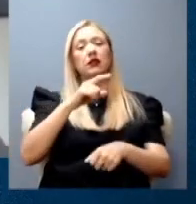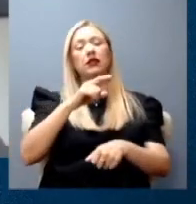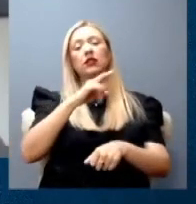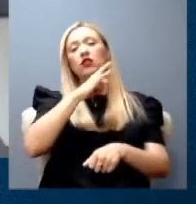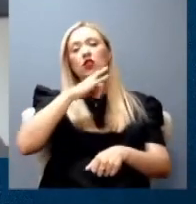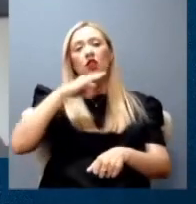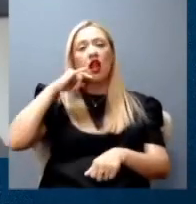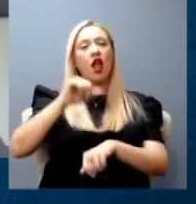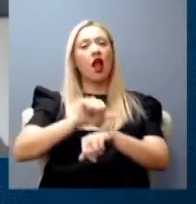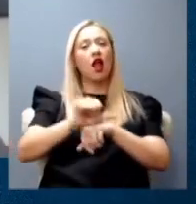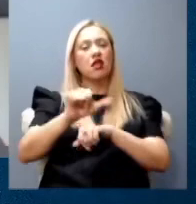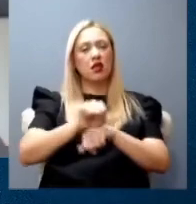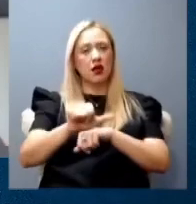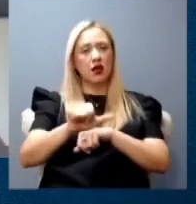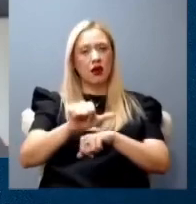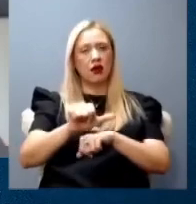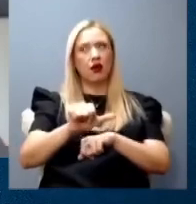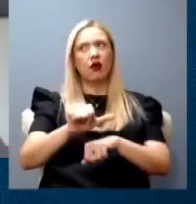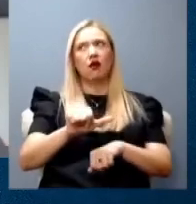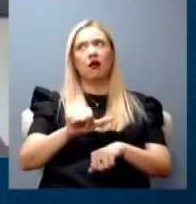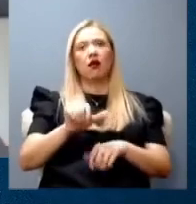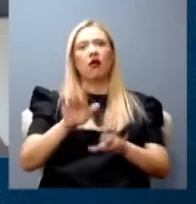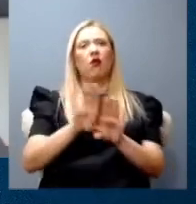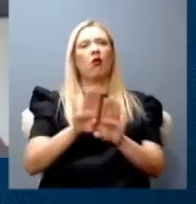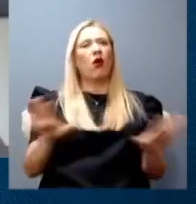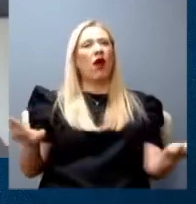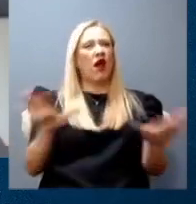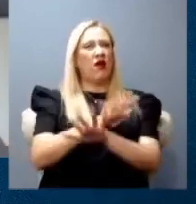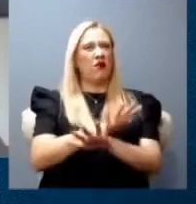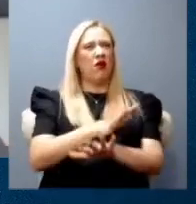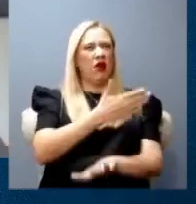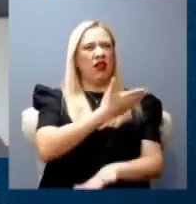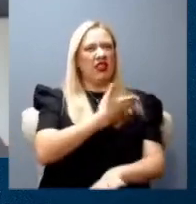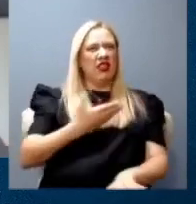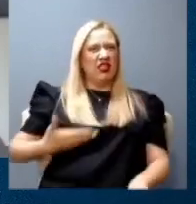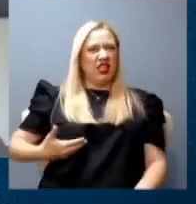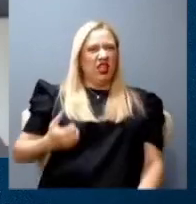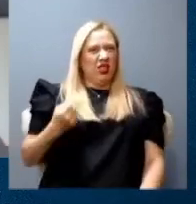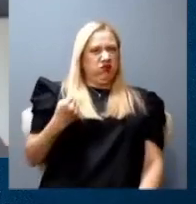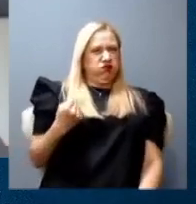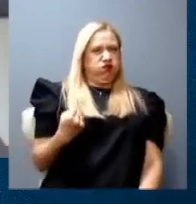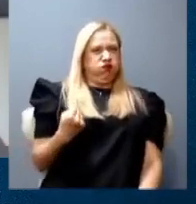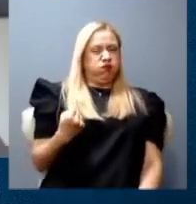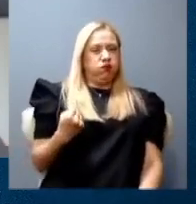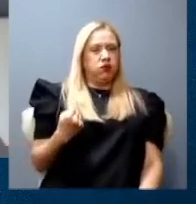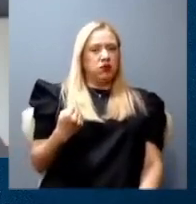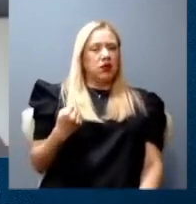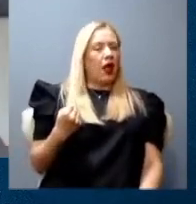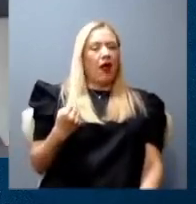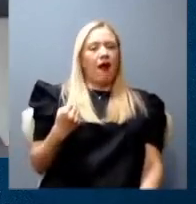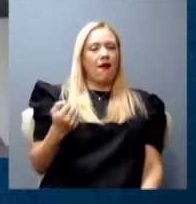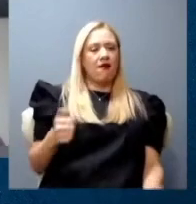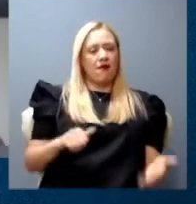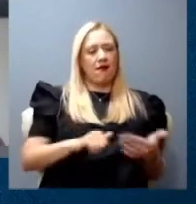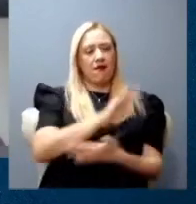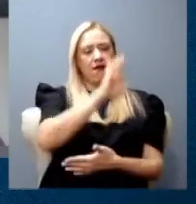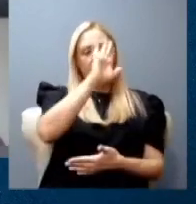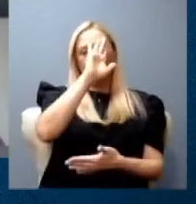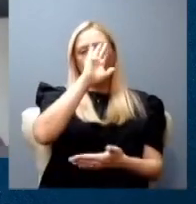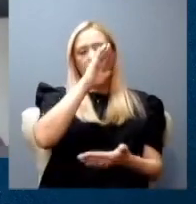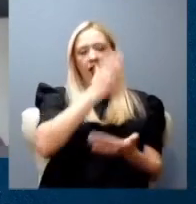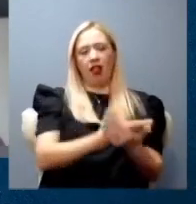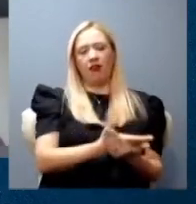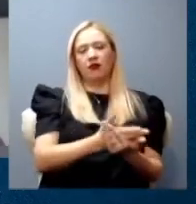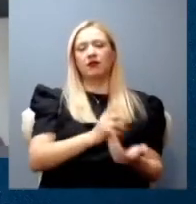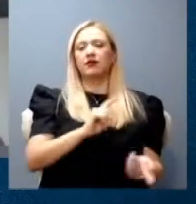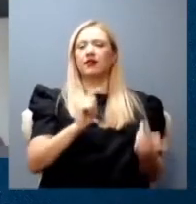la transición era de un régimen autoritario, de una dictadura a la democracia. Luego, si se quiere, el